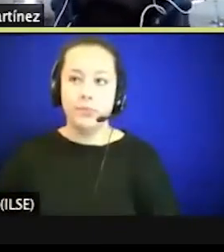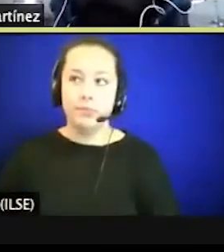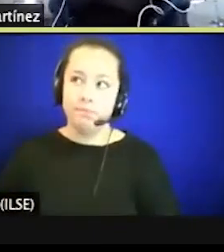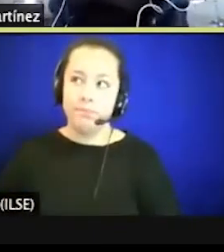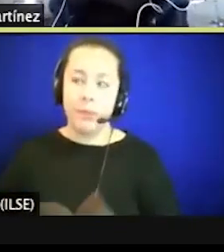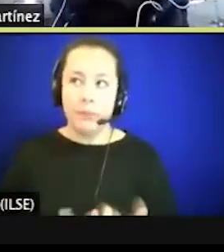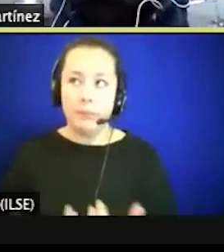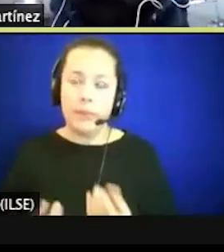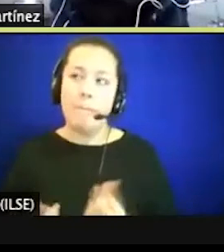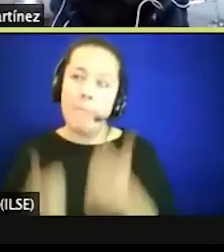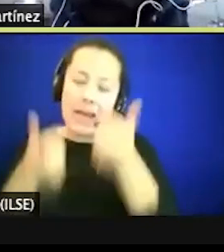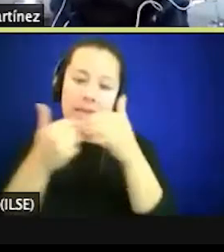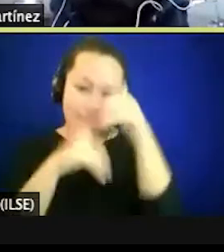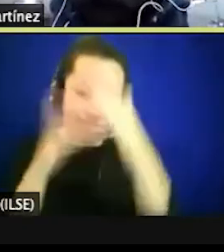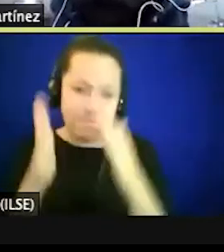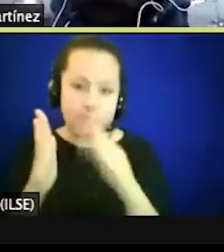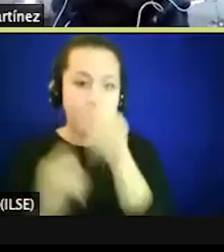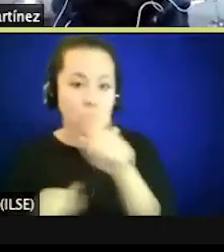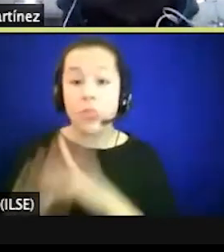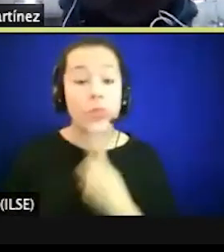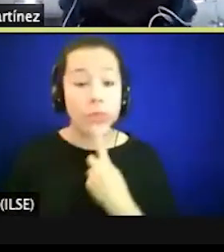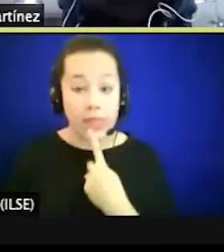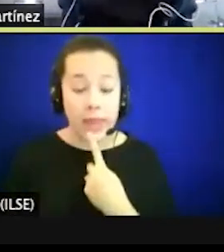y personas con discapacidad.